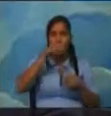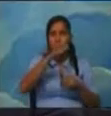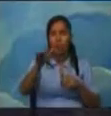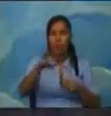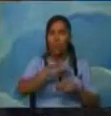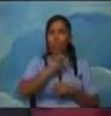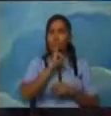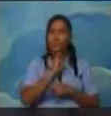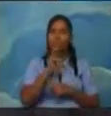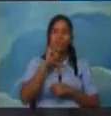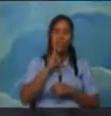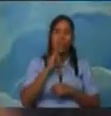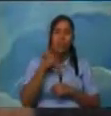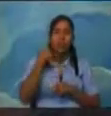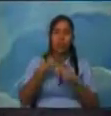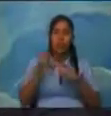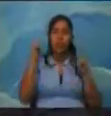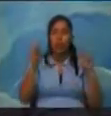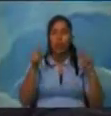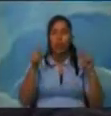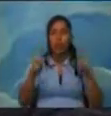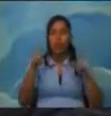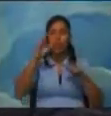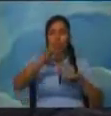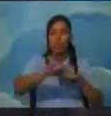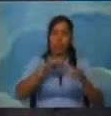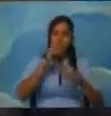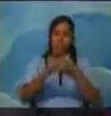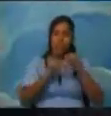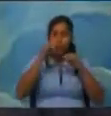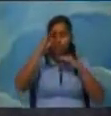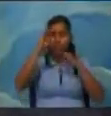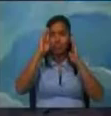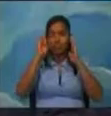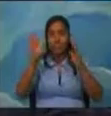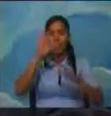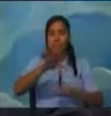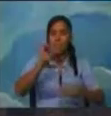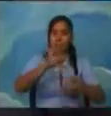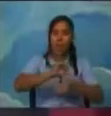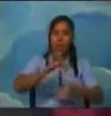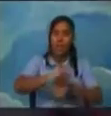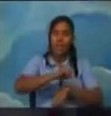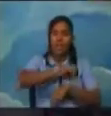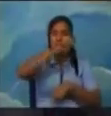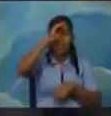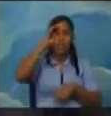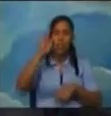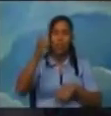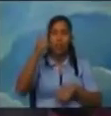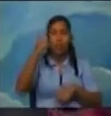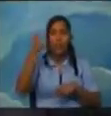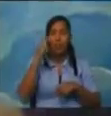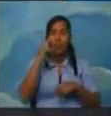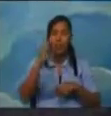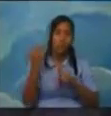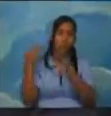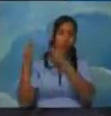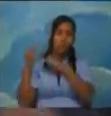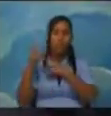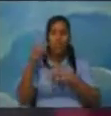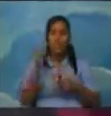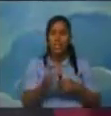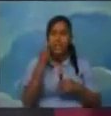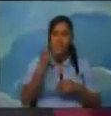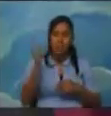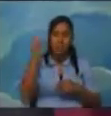de Israel, pero hoy día nos está haciendo esa advertencia a nosotros que estamos en la iglesia de Dios, para que no miremos atrás, para que siempre